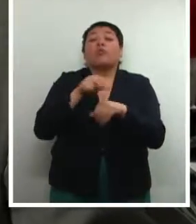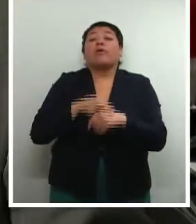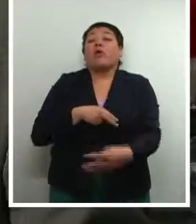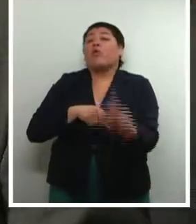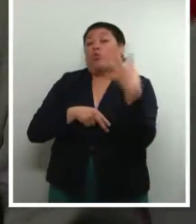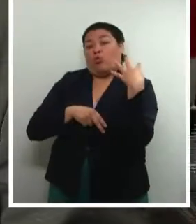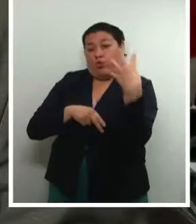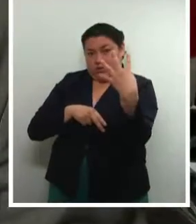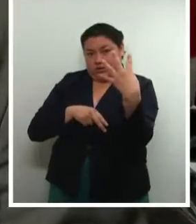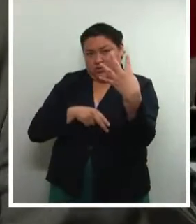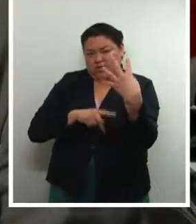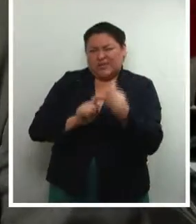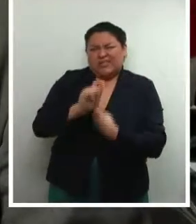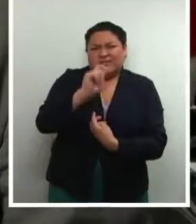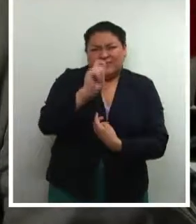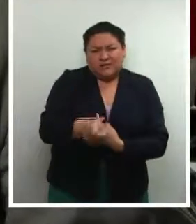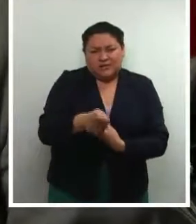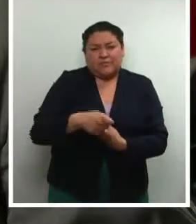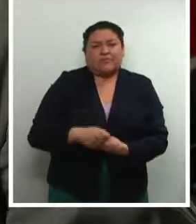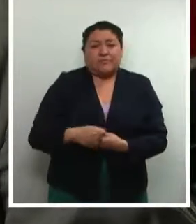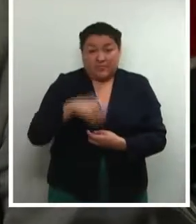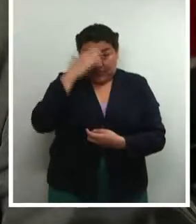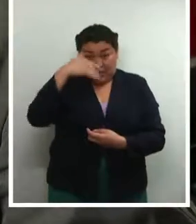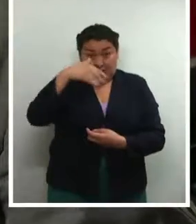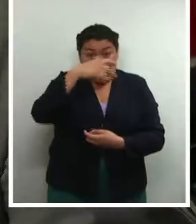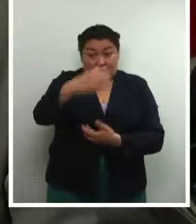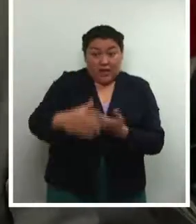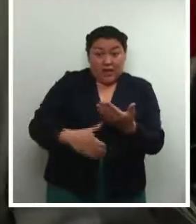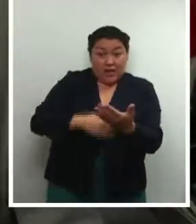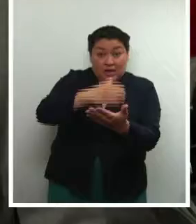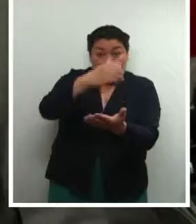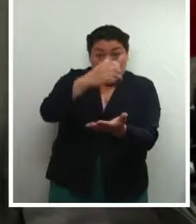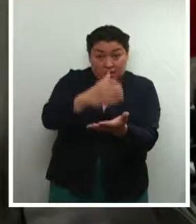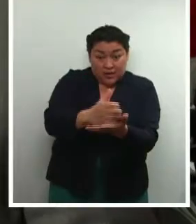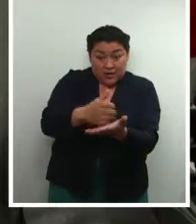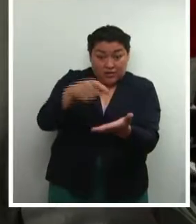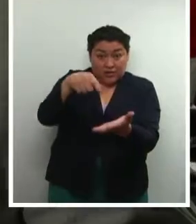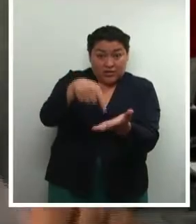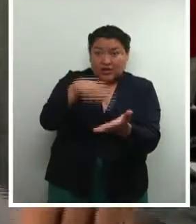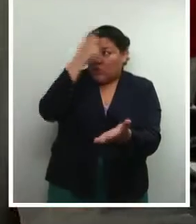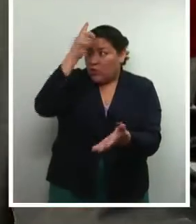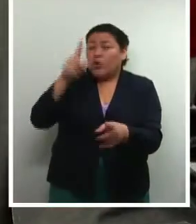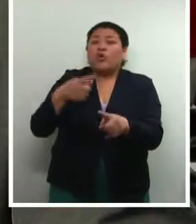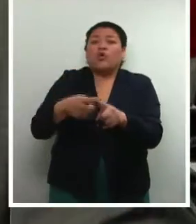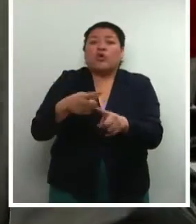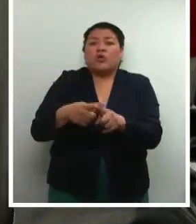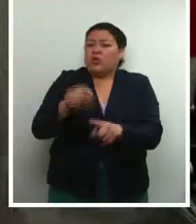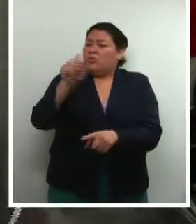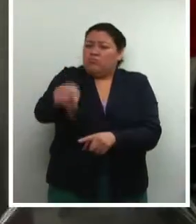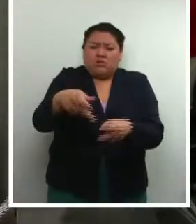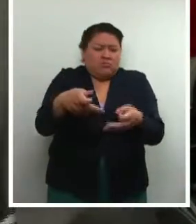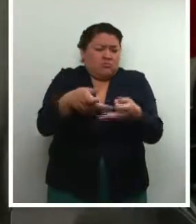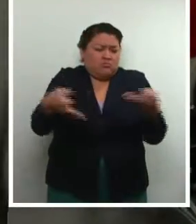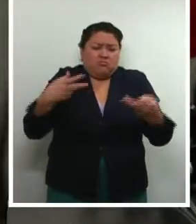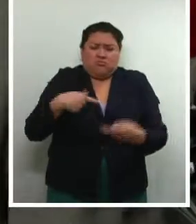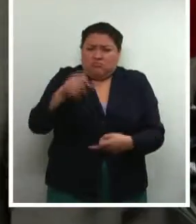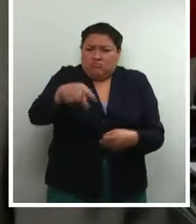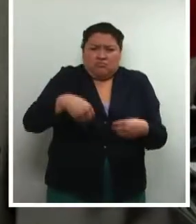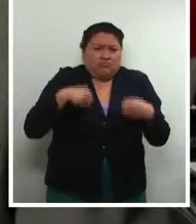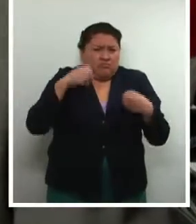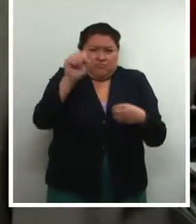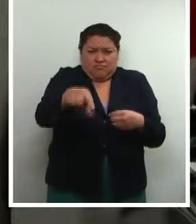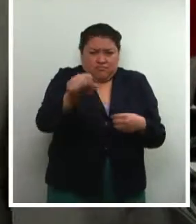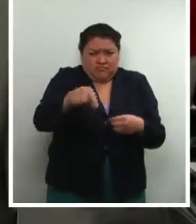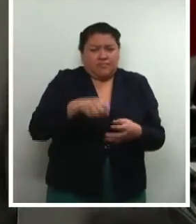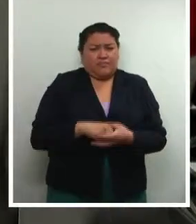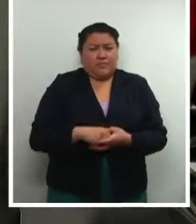se refiere al tema de la ciudad pertenece a sus habitantes. Aquí se hacen diversos señalamientos, entre